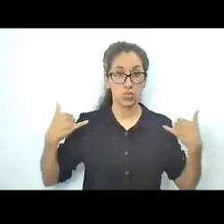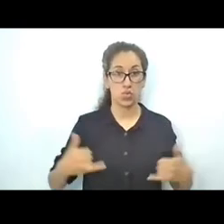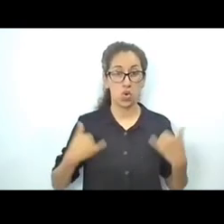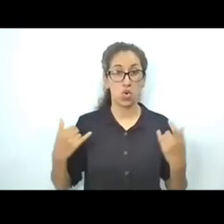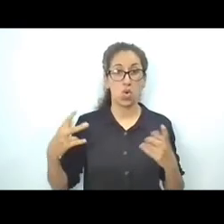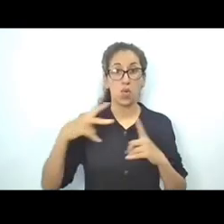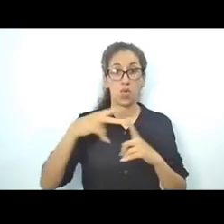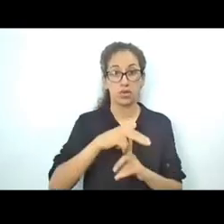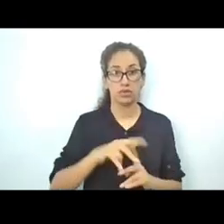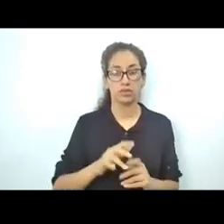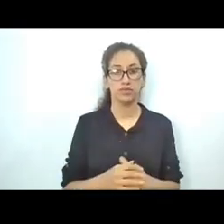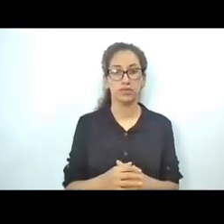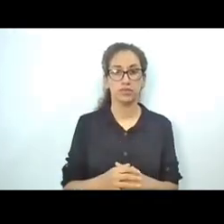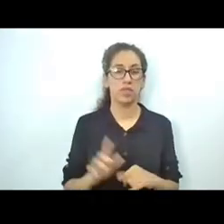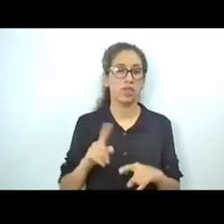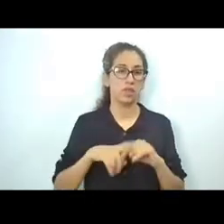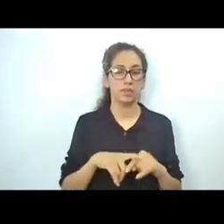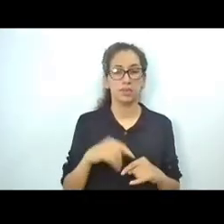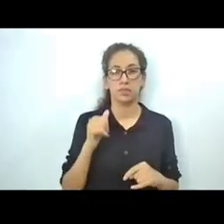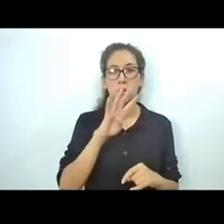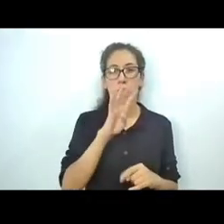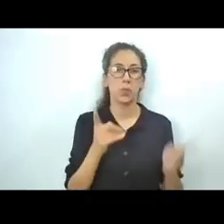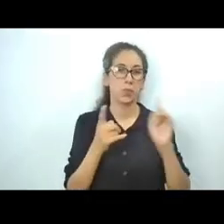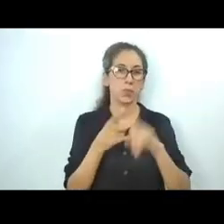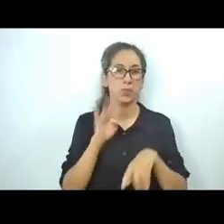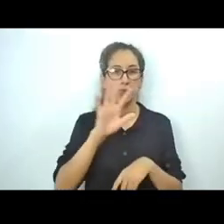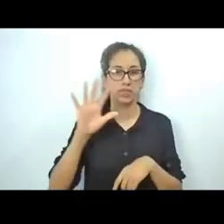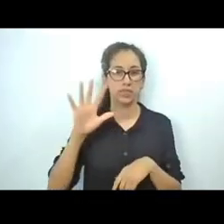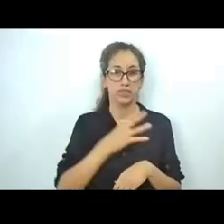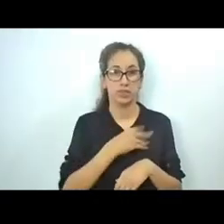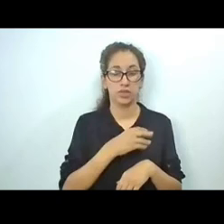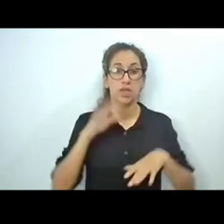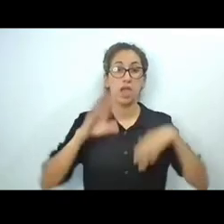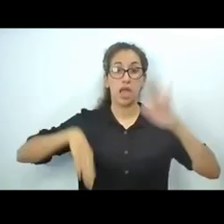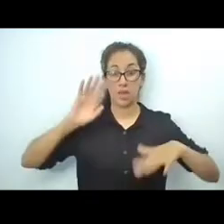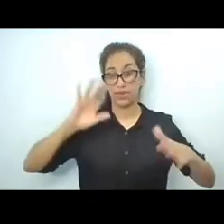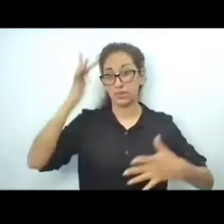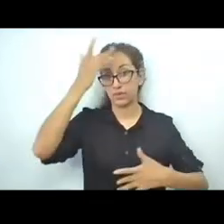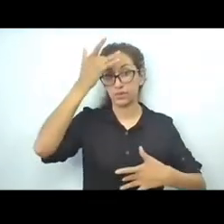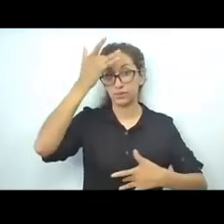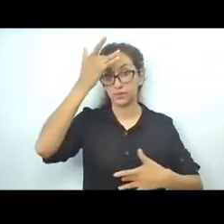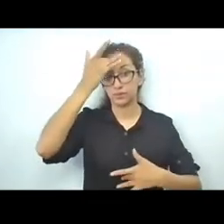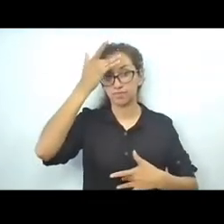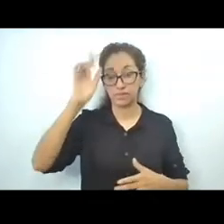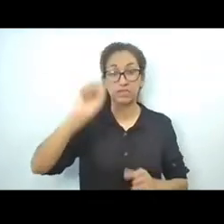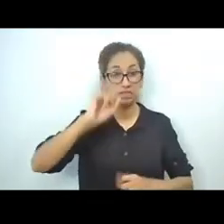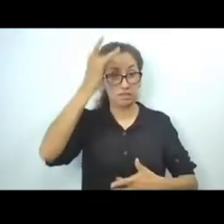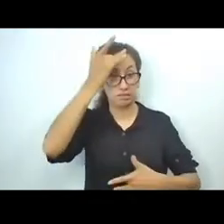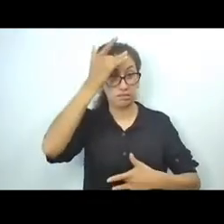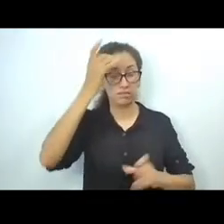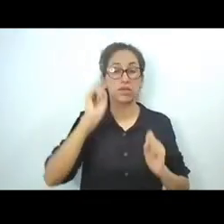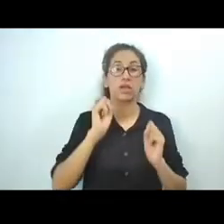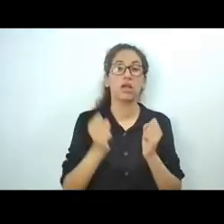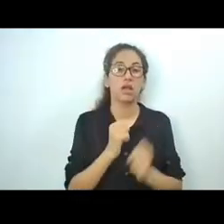o mayores, digamos, a partir de hasta los 45, 50 años, a veces hay enfermedades que sí ameritan